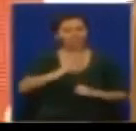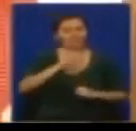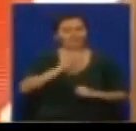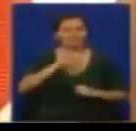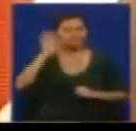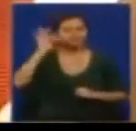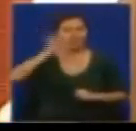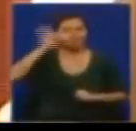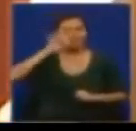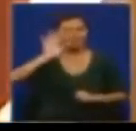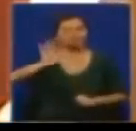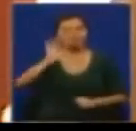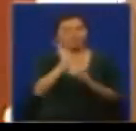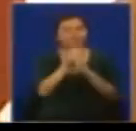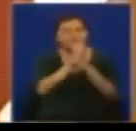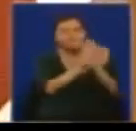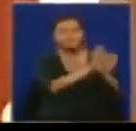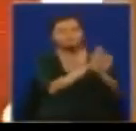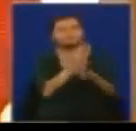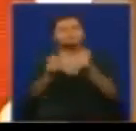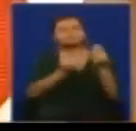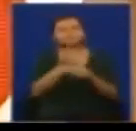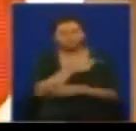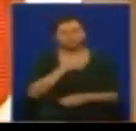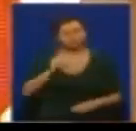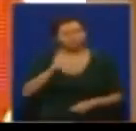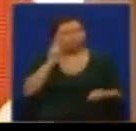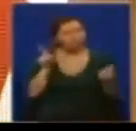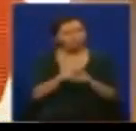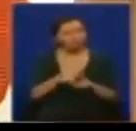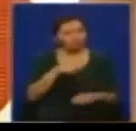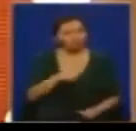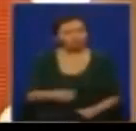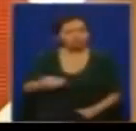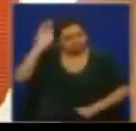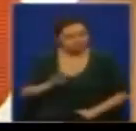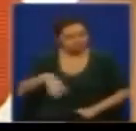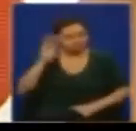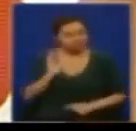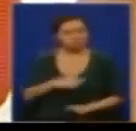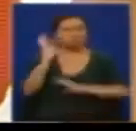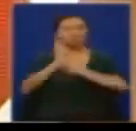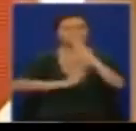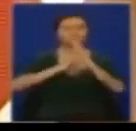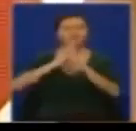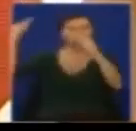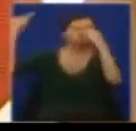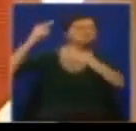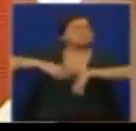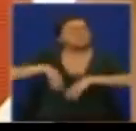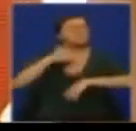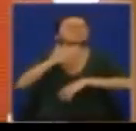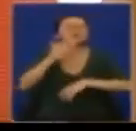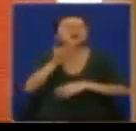todas las facultades. Aquí, señores, aquí sí estamos de acuerdo con la globalización, que nos midan con estándares globales. Que vengan